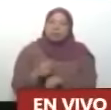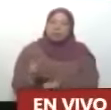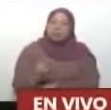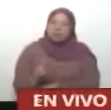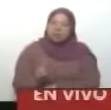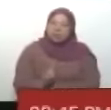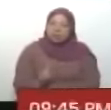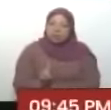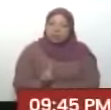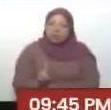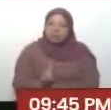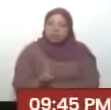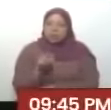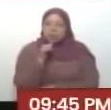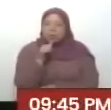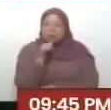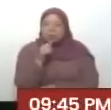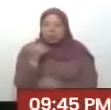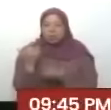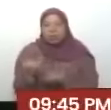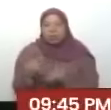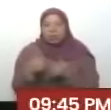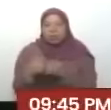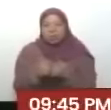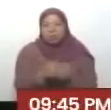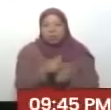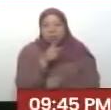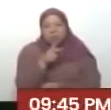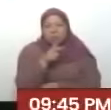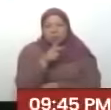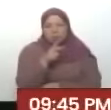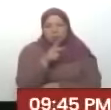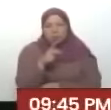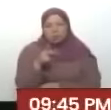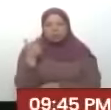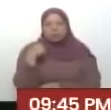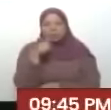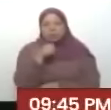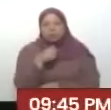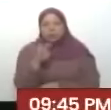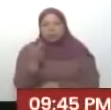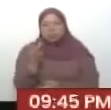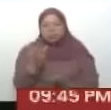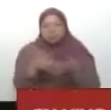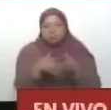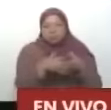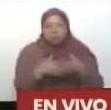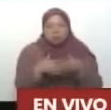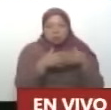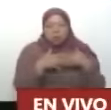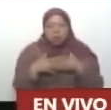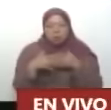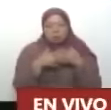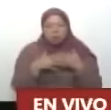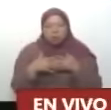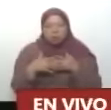Venezuela, recibió la persecución más brutal que el fascismo puede hacer. El